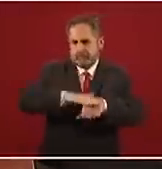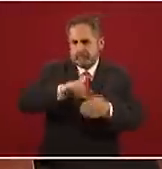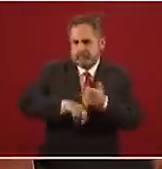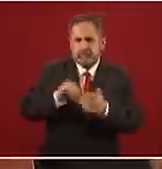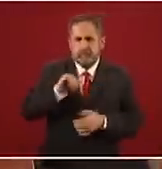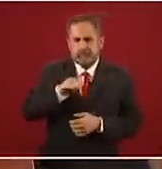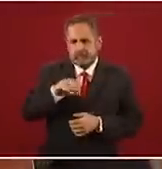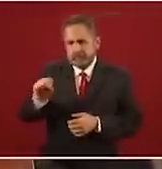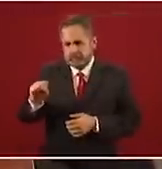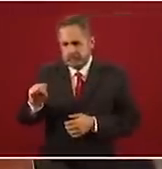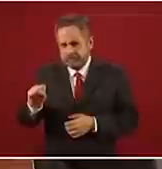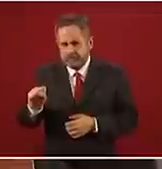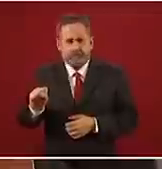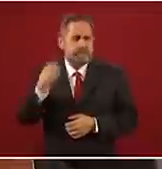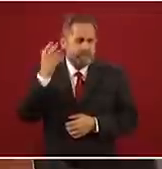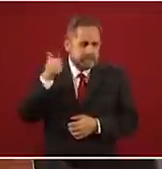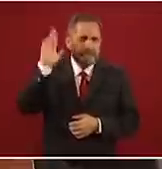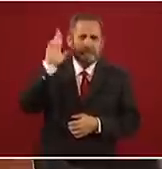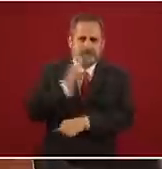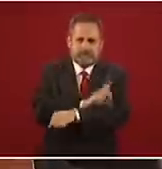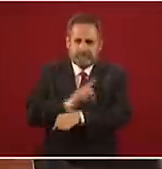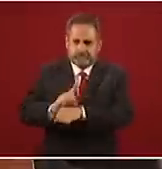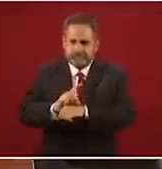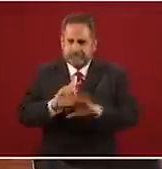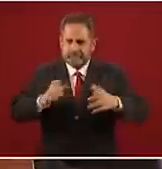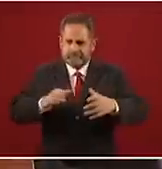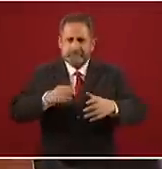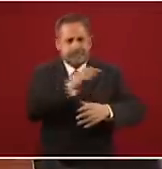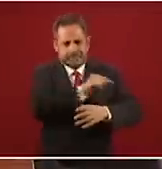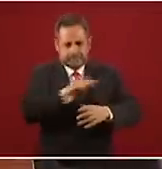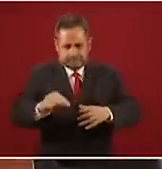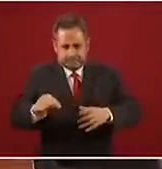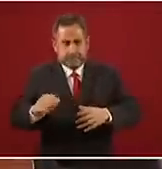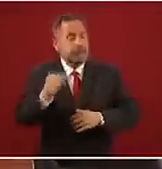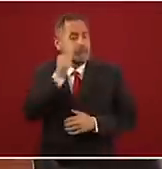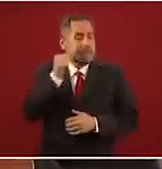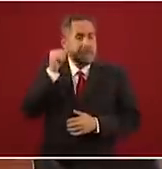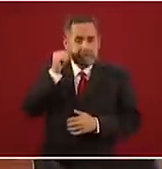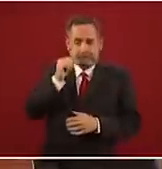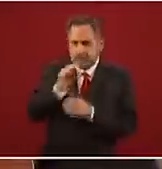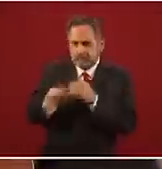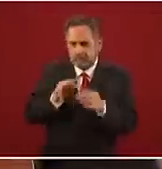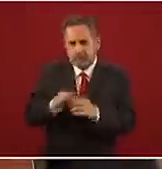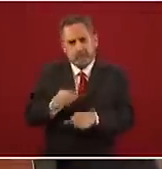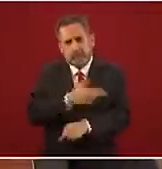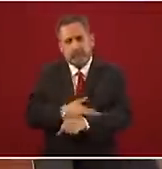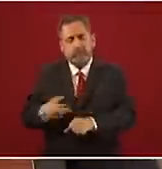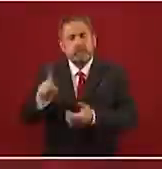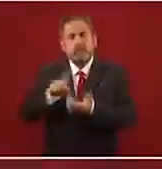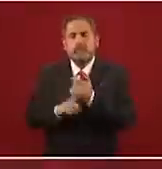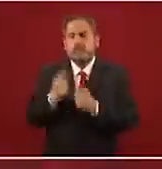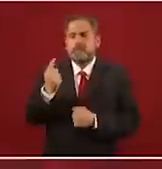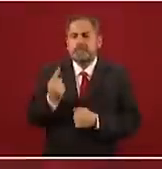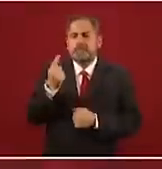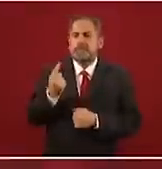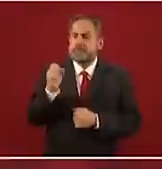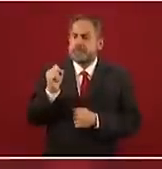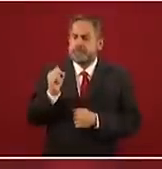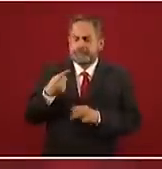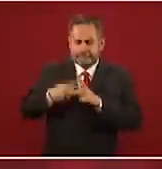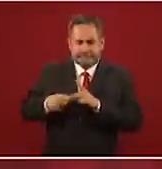Seguro Social, lo que eran antes las delegaciones. Ayer se concluyó un proceso que inició el